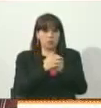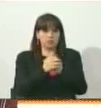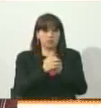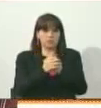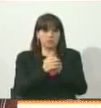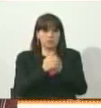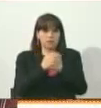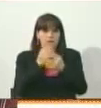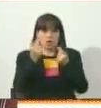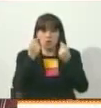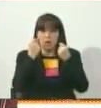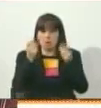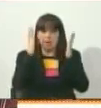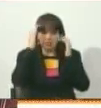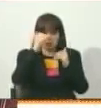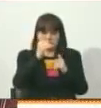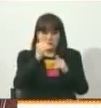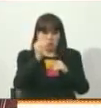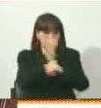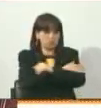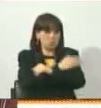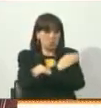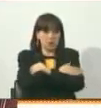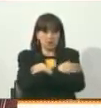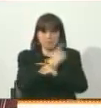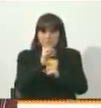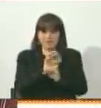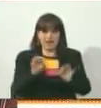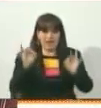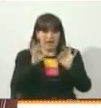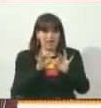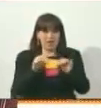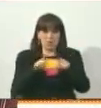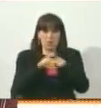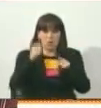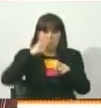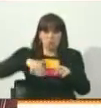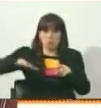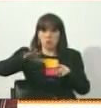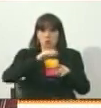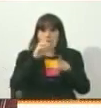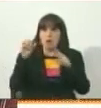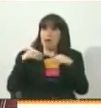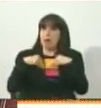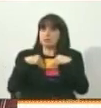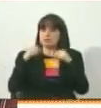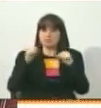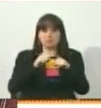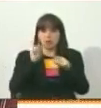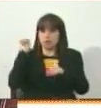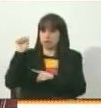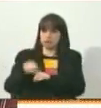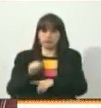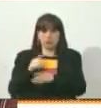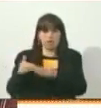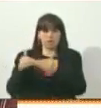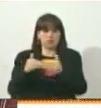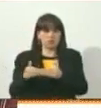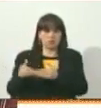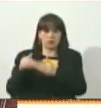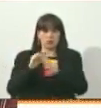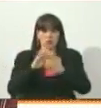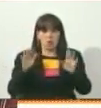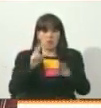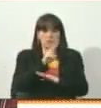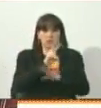estaré. Y yo creo que este pueblo jamás estará a la orden de la burguesía. Este pueblo con el 4 de febrero, perdón, con el 27 y 28